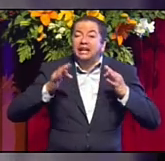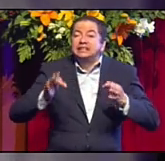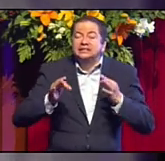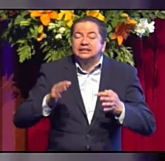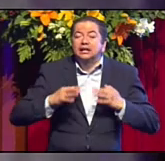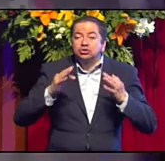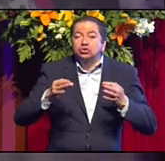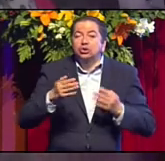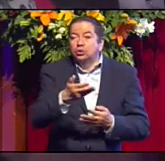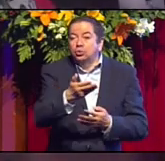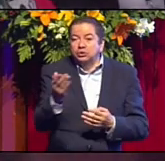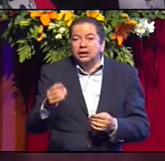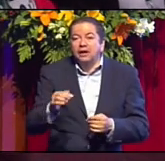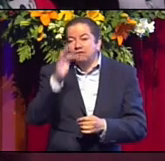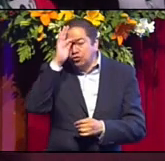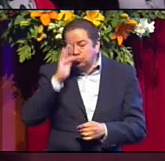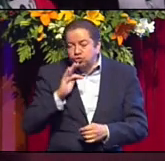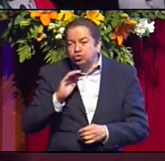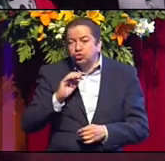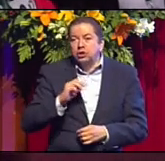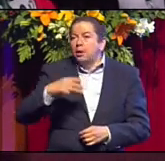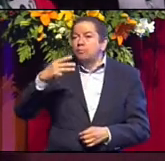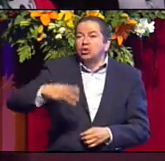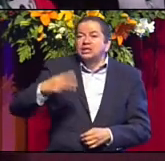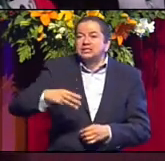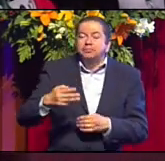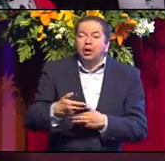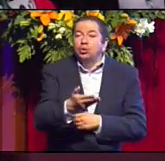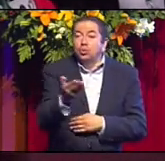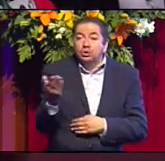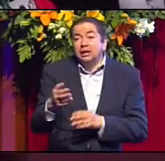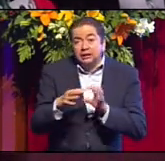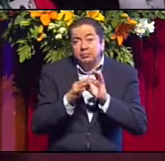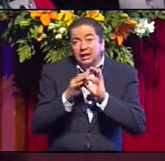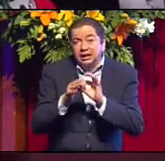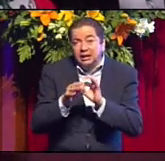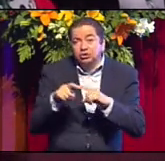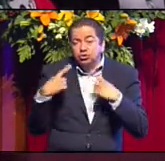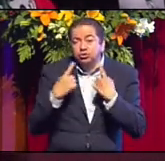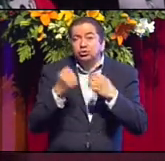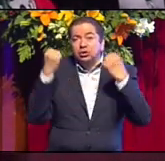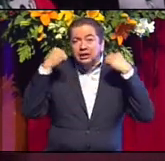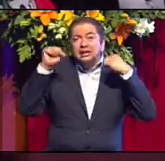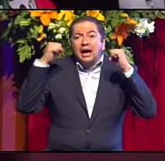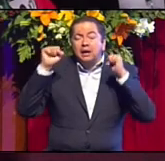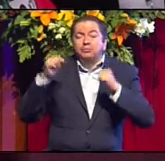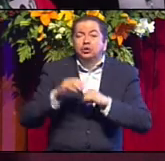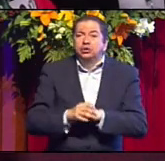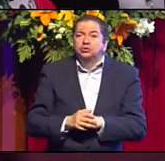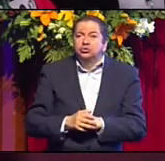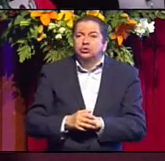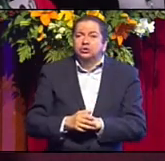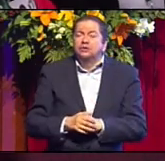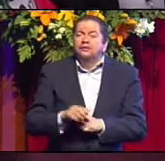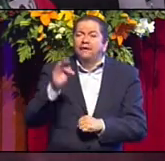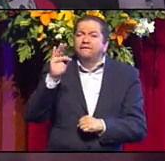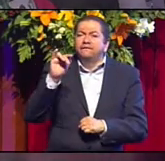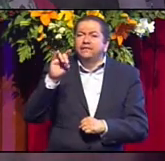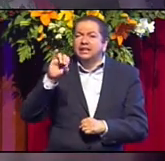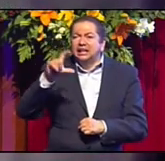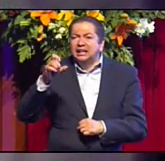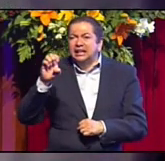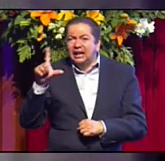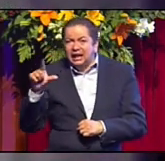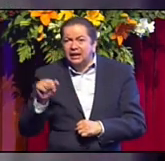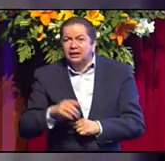que son poquitos los que hay acá, pero los que están en su casa, los que están viendo, agradecerlos porque nos ganamos el FIGEN. ¿Y qué es lo que es el FIGEN? Es